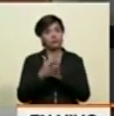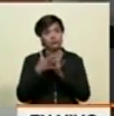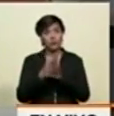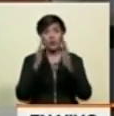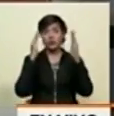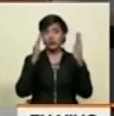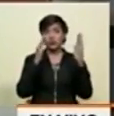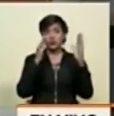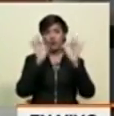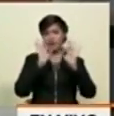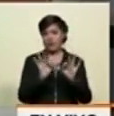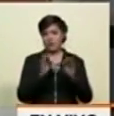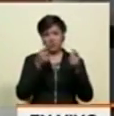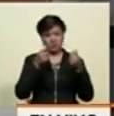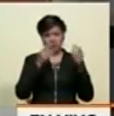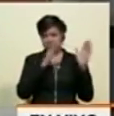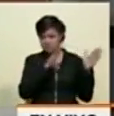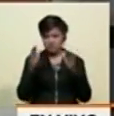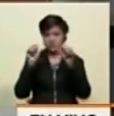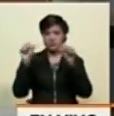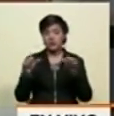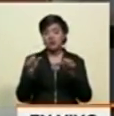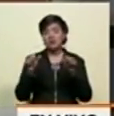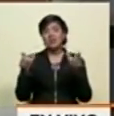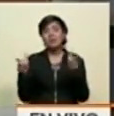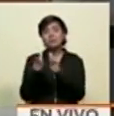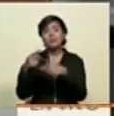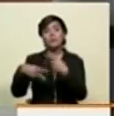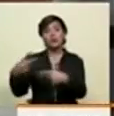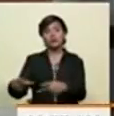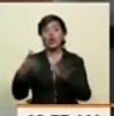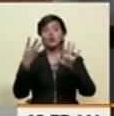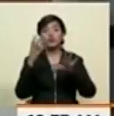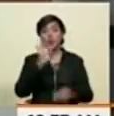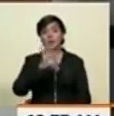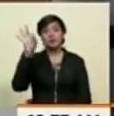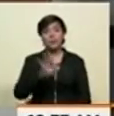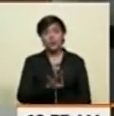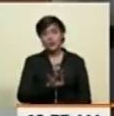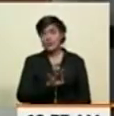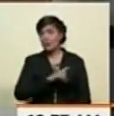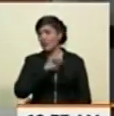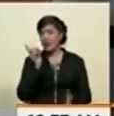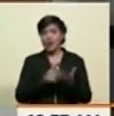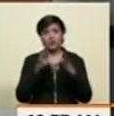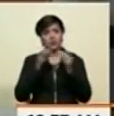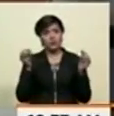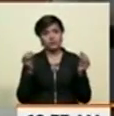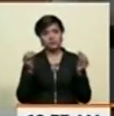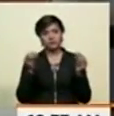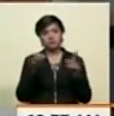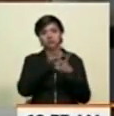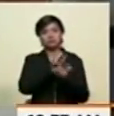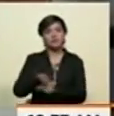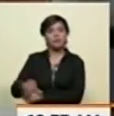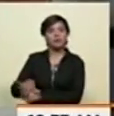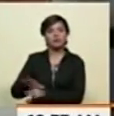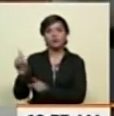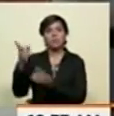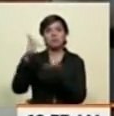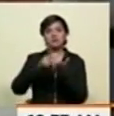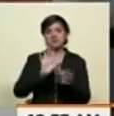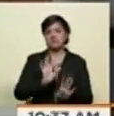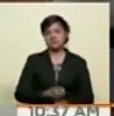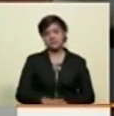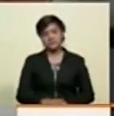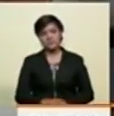estructura de costos y dejábamos a los chiquiticos, que son más del 90% en casi todos los sectores, fuera de juego, fuera de